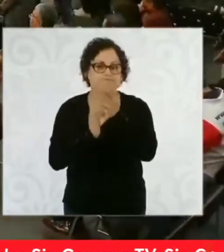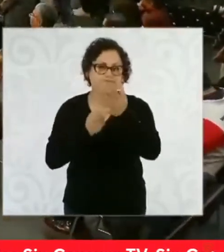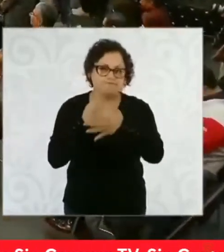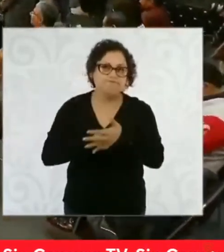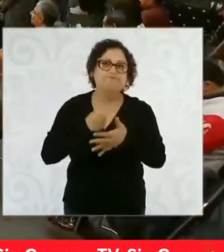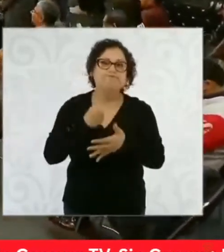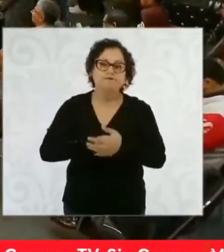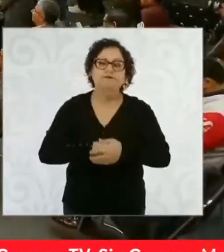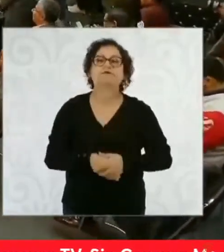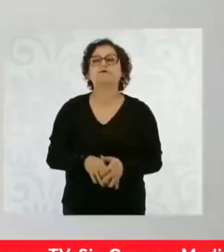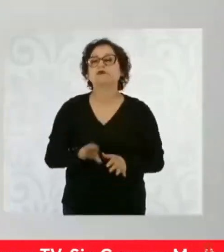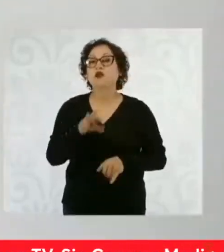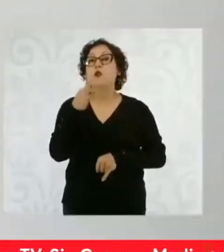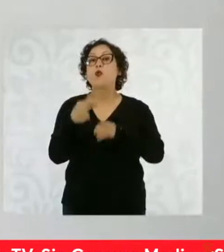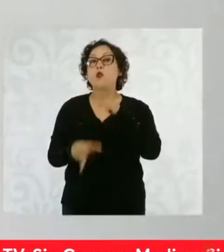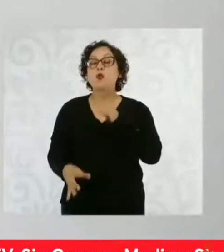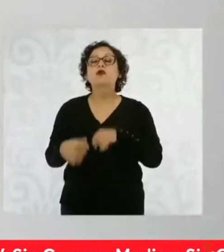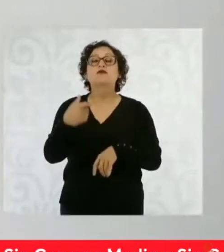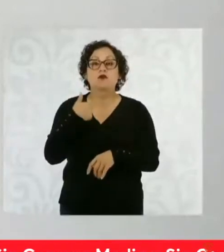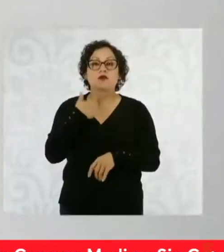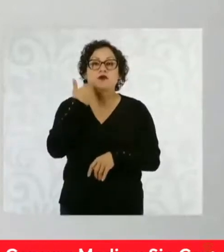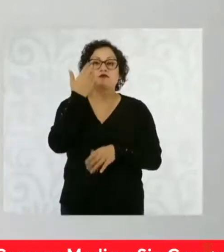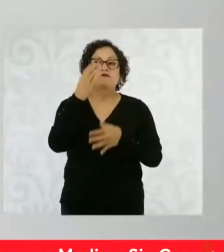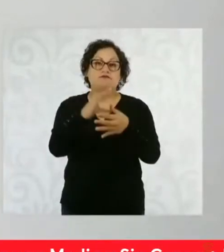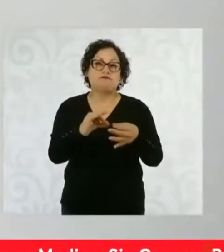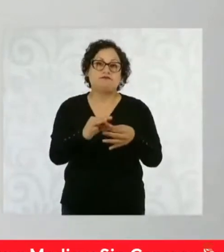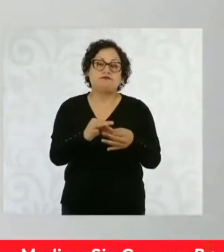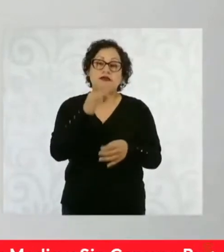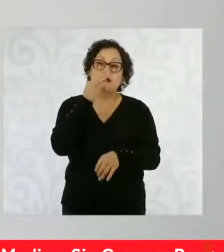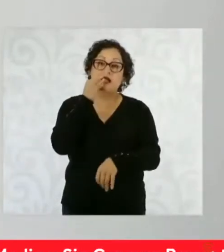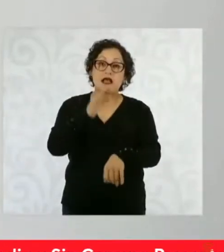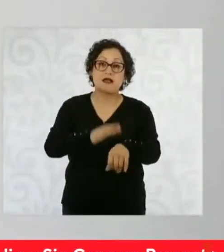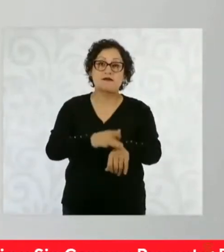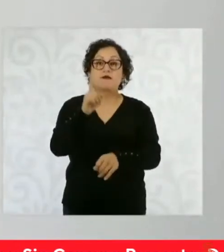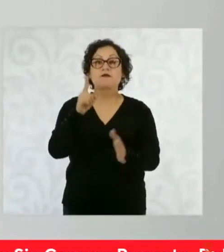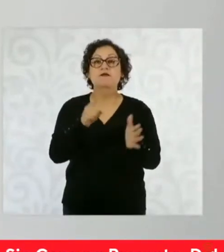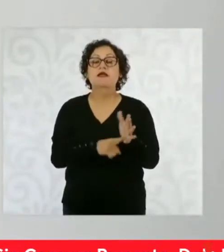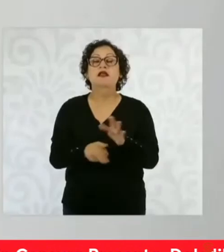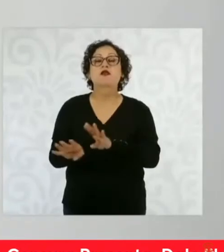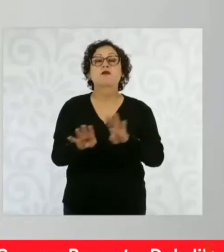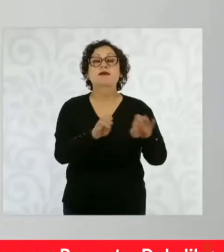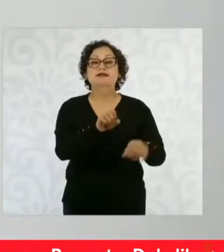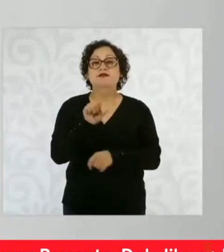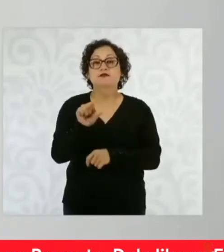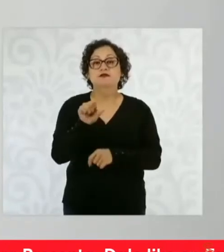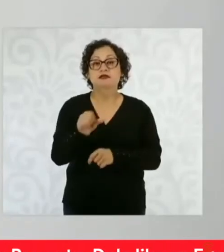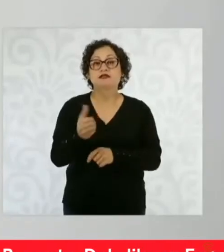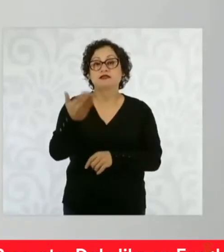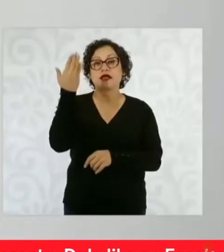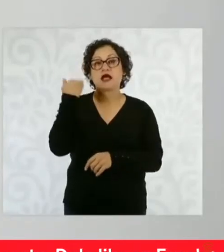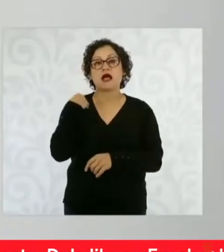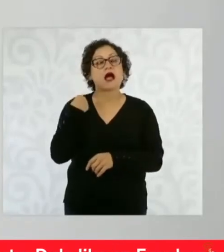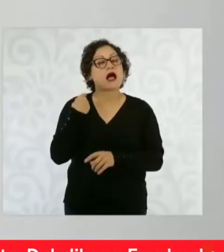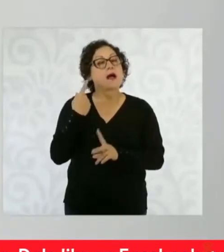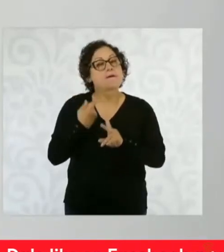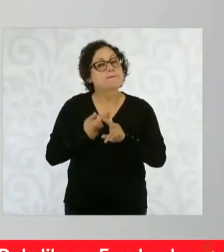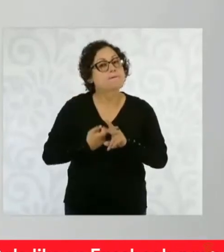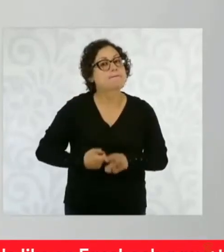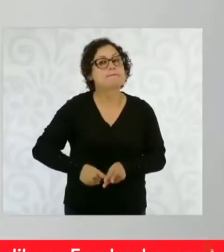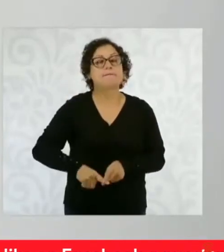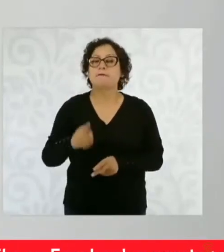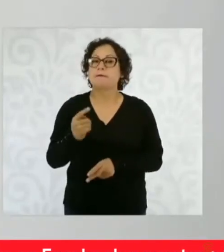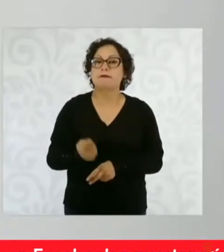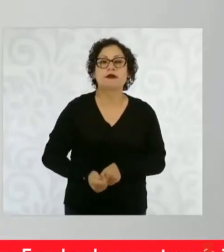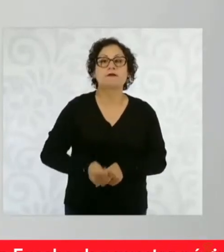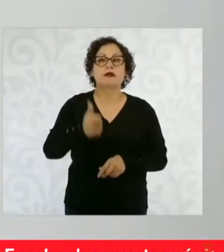un tema muy importante el que enunciemos que en 1916 se dan los primeros congresos feministas. A la par que se